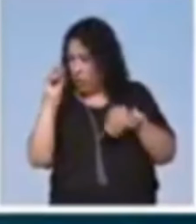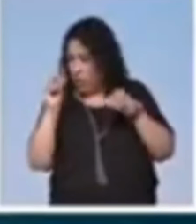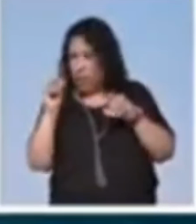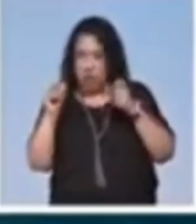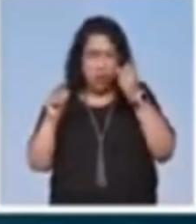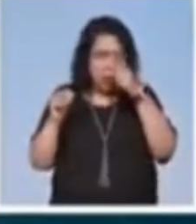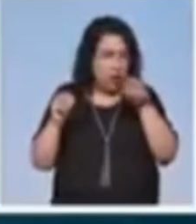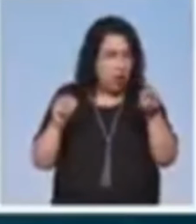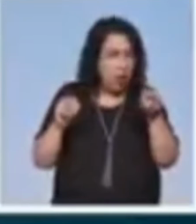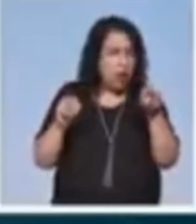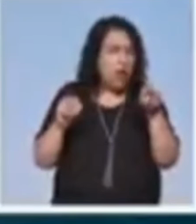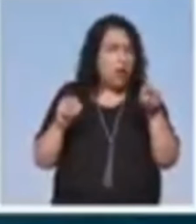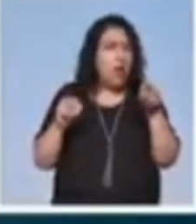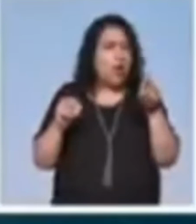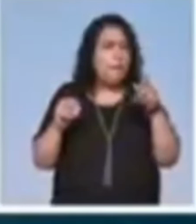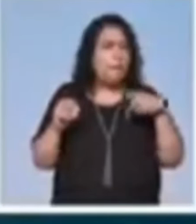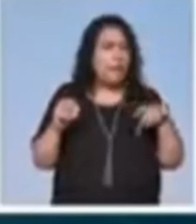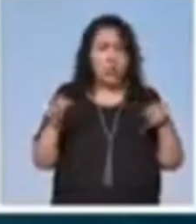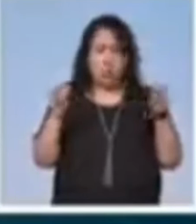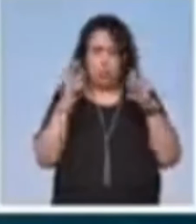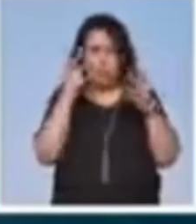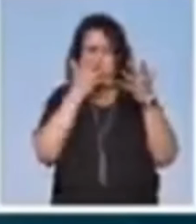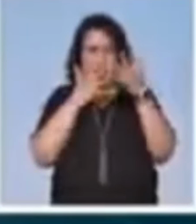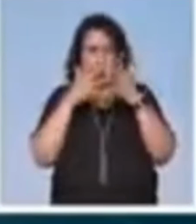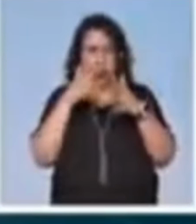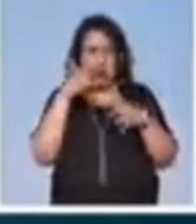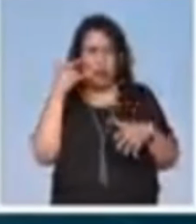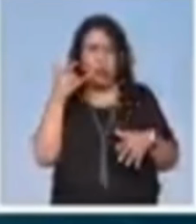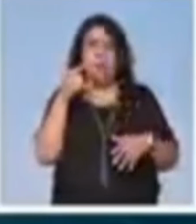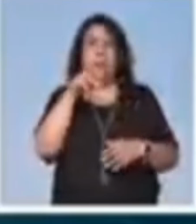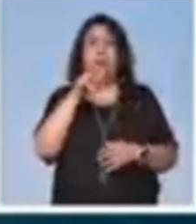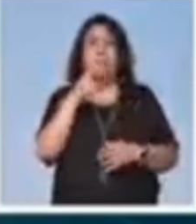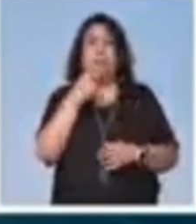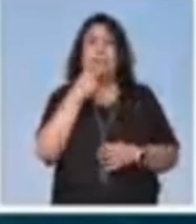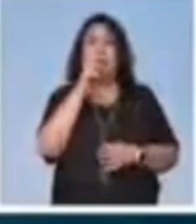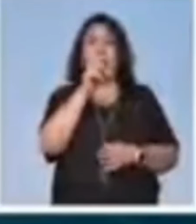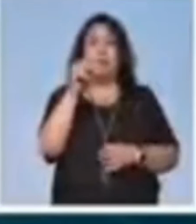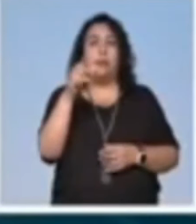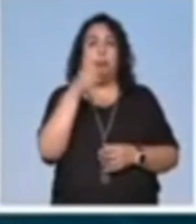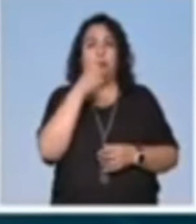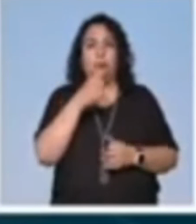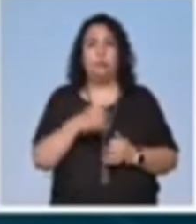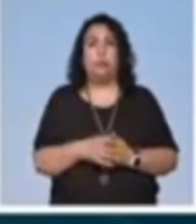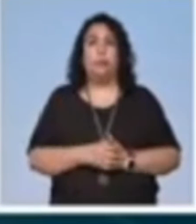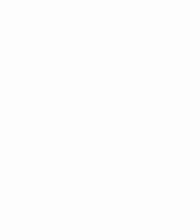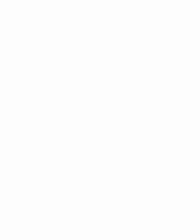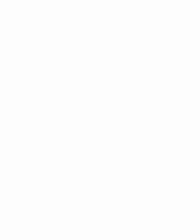y el contenido que ha sido creado por las personas físicas. Noticias 22, Alberto Aranda.